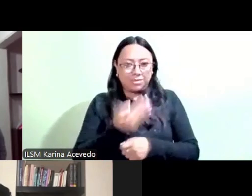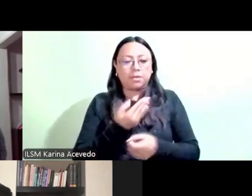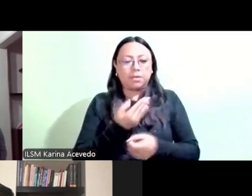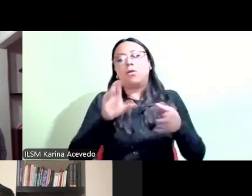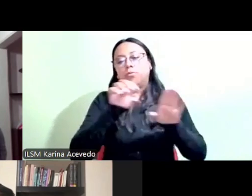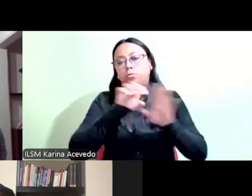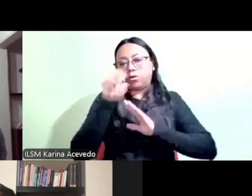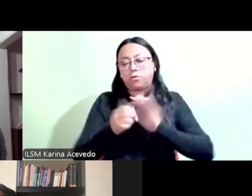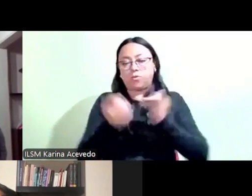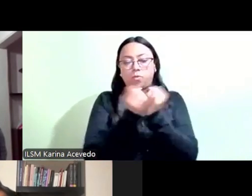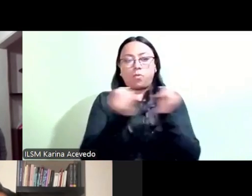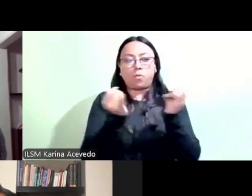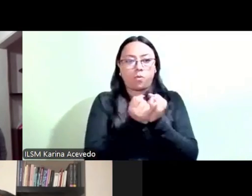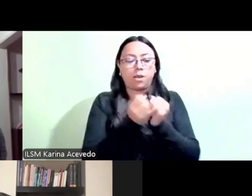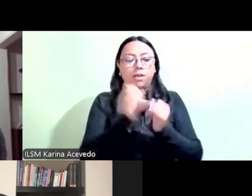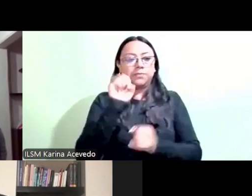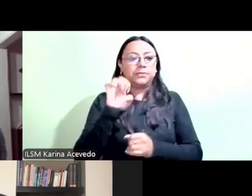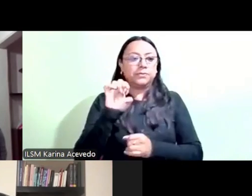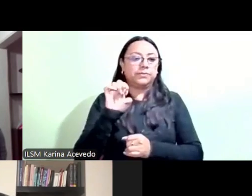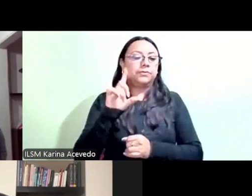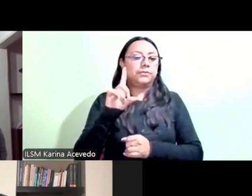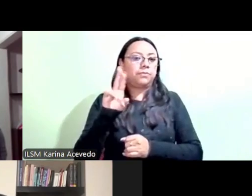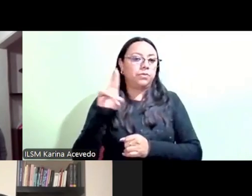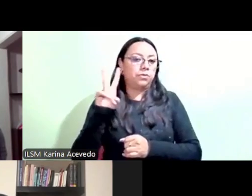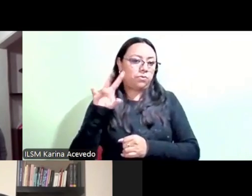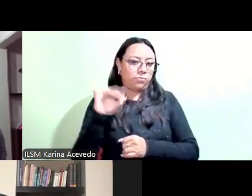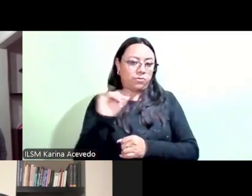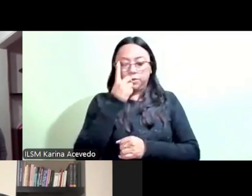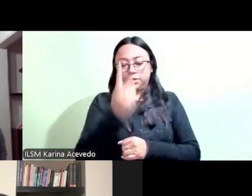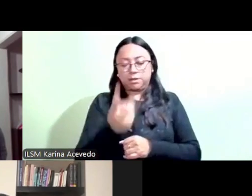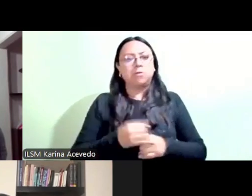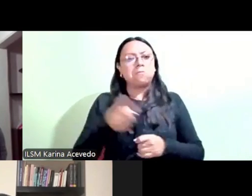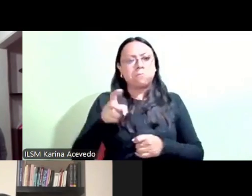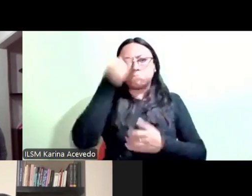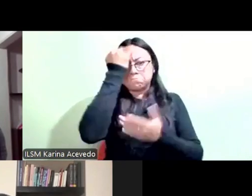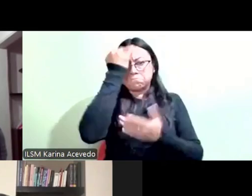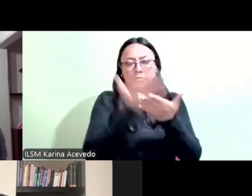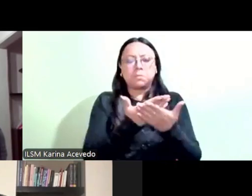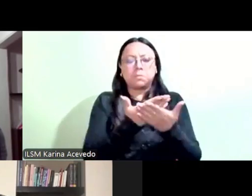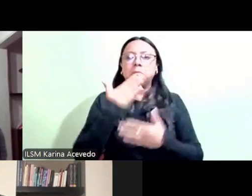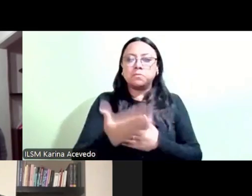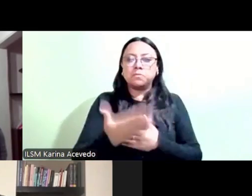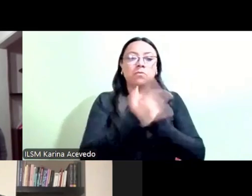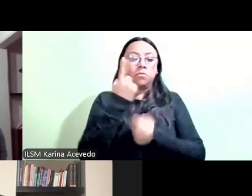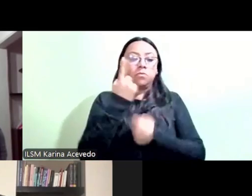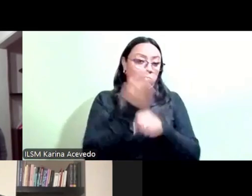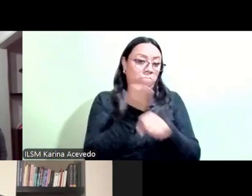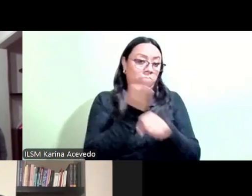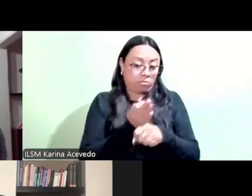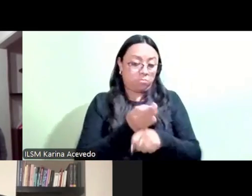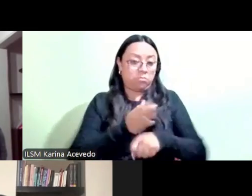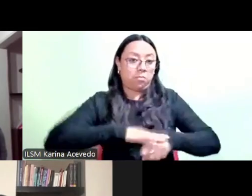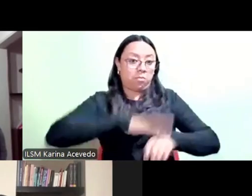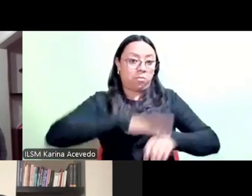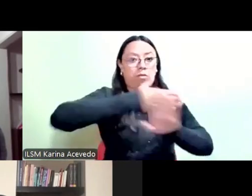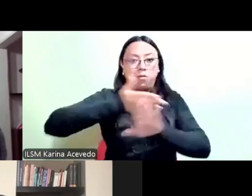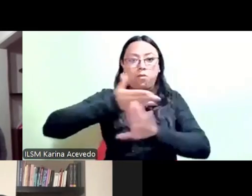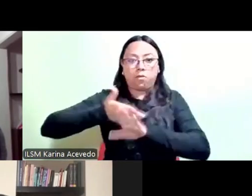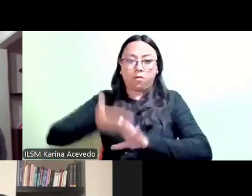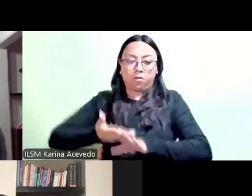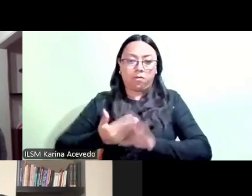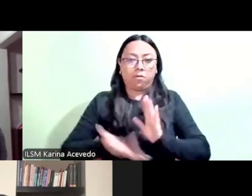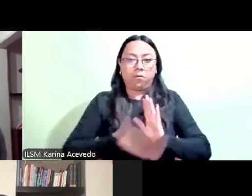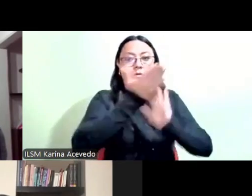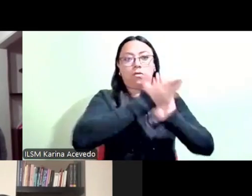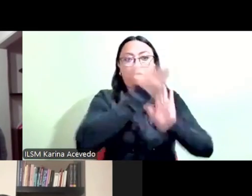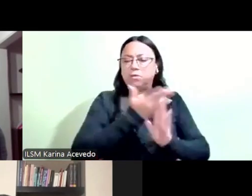opinión, precisó que considera que la iniciativa resultaba viable, ya que no altera el volumen existente, por lo que no afectará la imagen del área